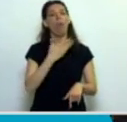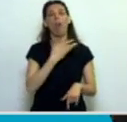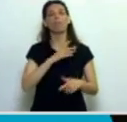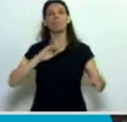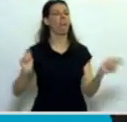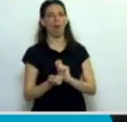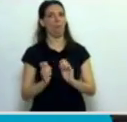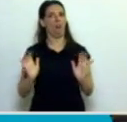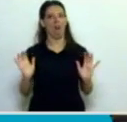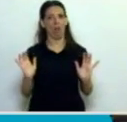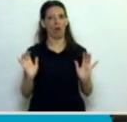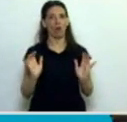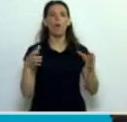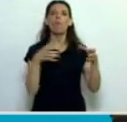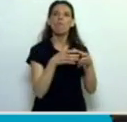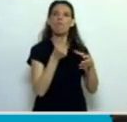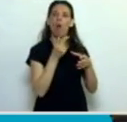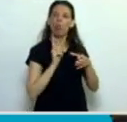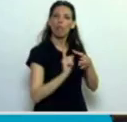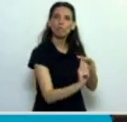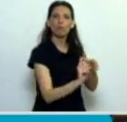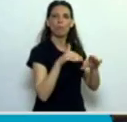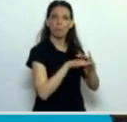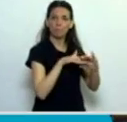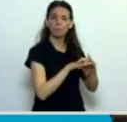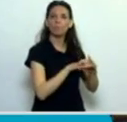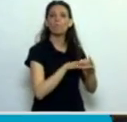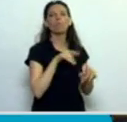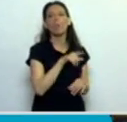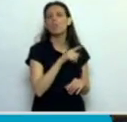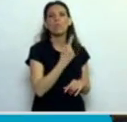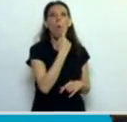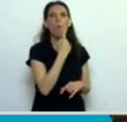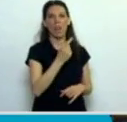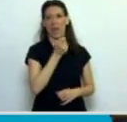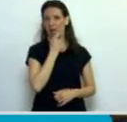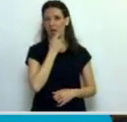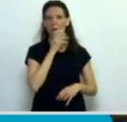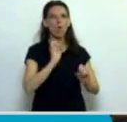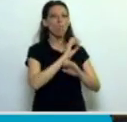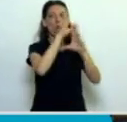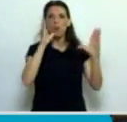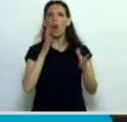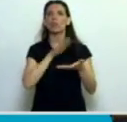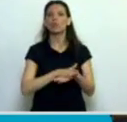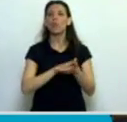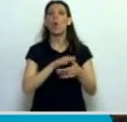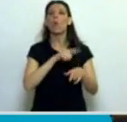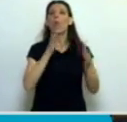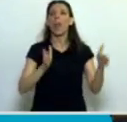garantía de sustentabilidad es precisamente un claro ejemplo del cambio de los